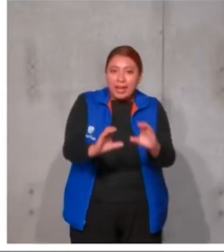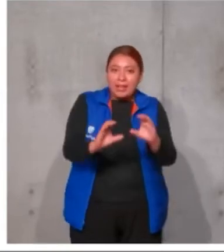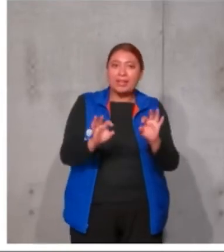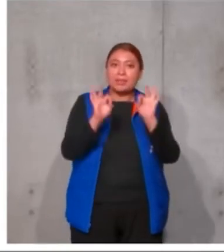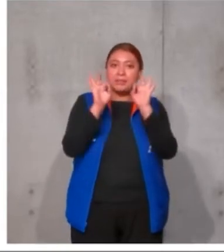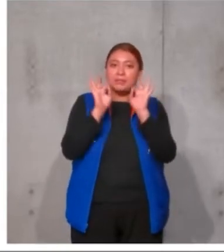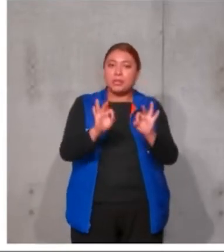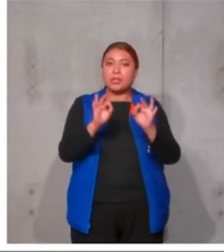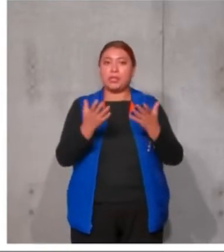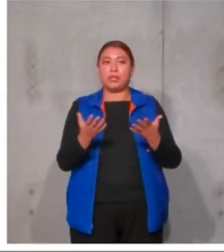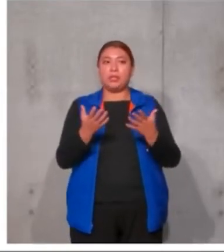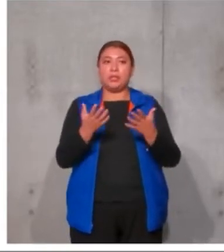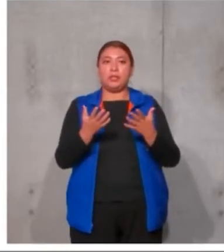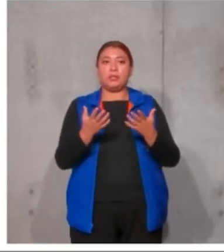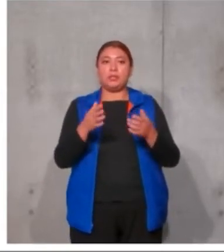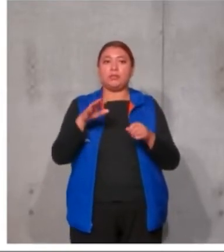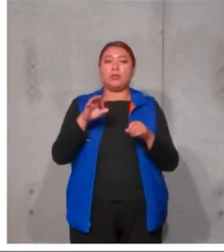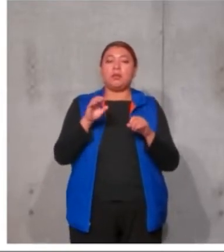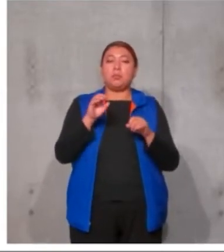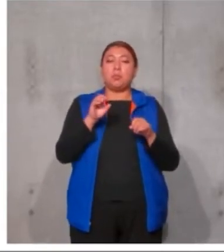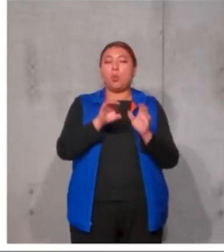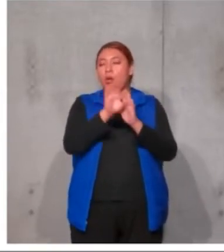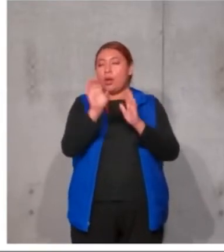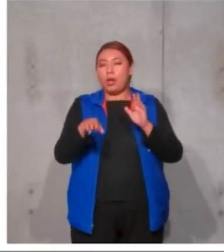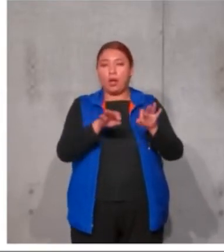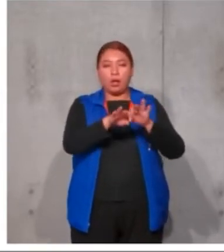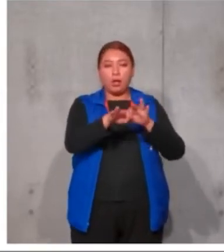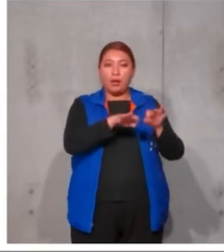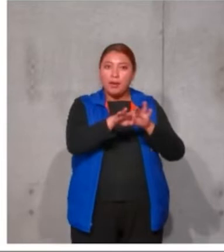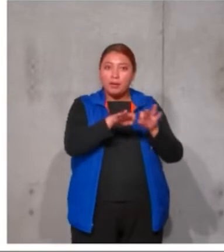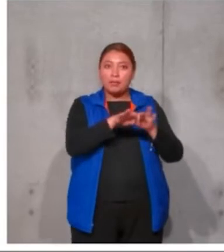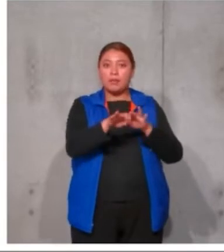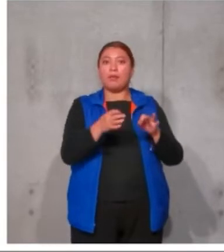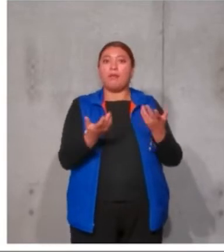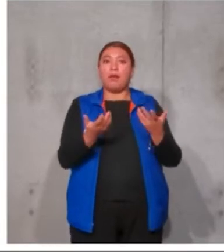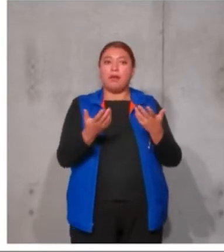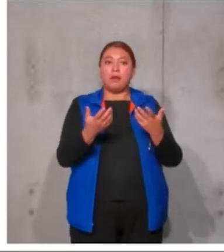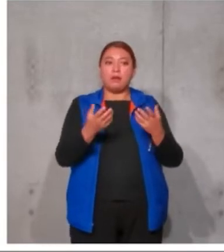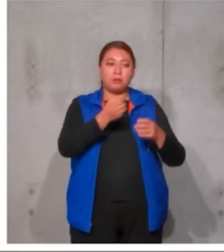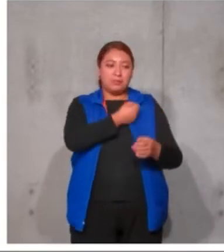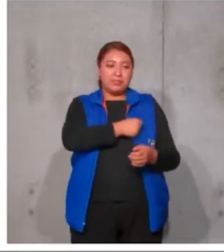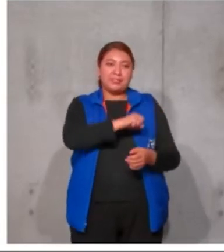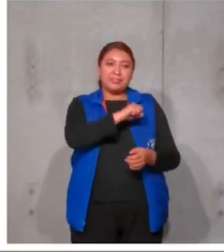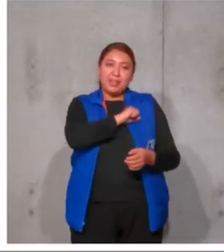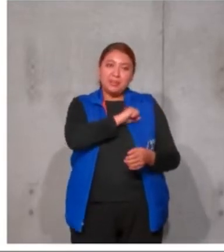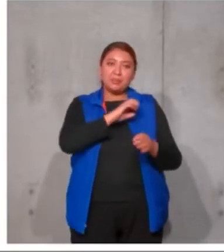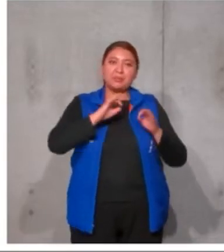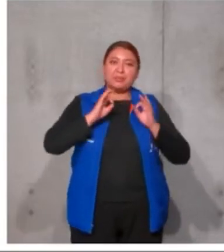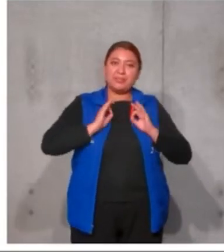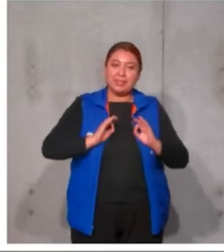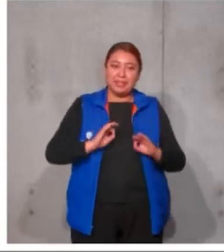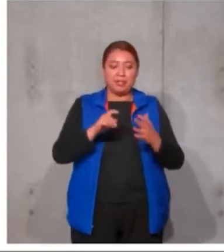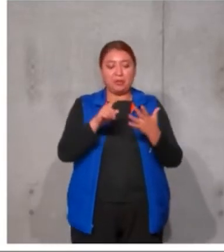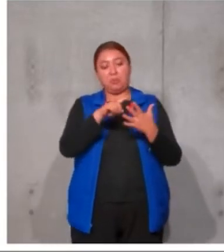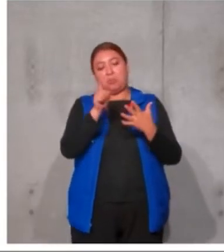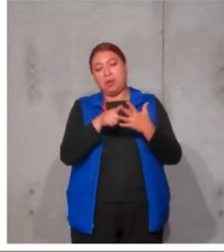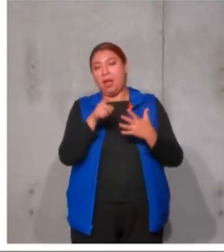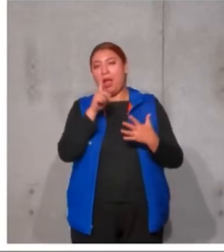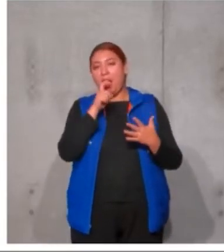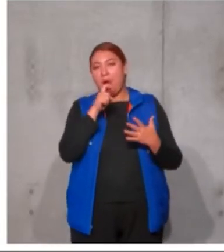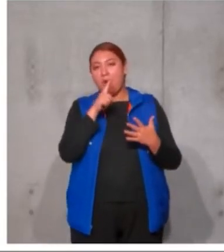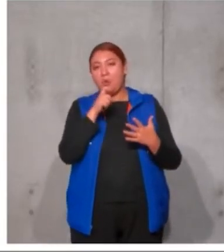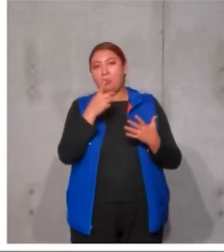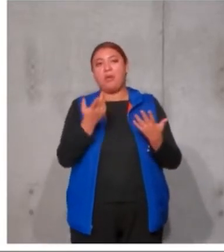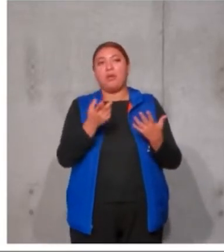tema, la calidad del clima laboral sea el tema número 1, el cuidado del agua sea el tema